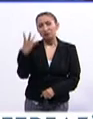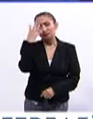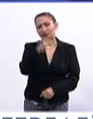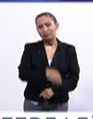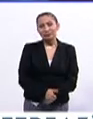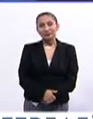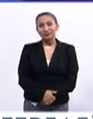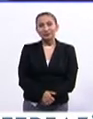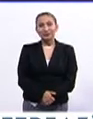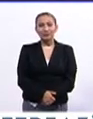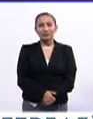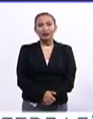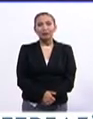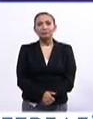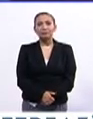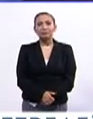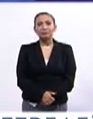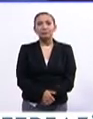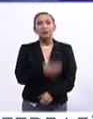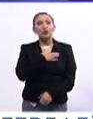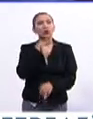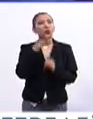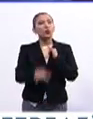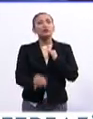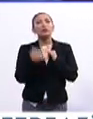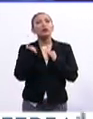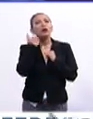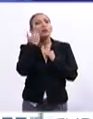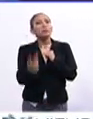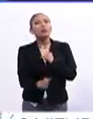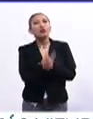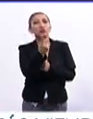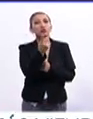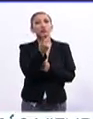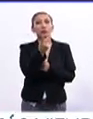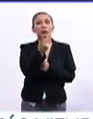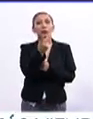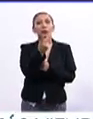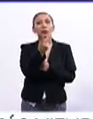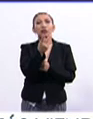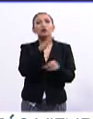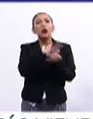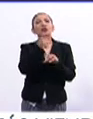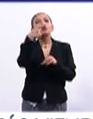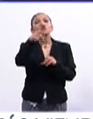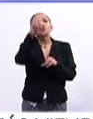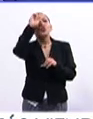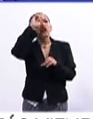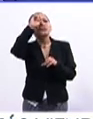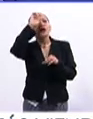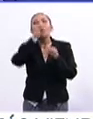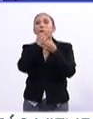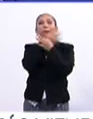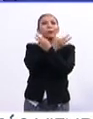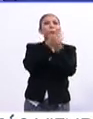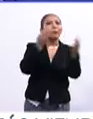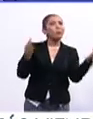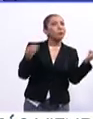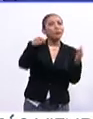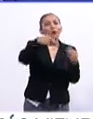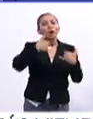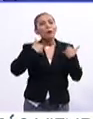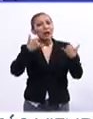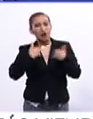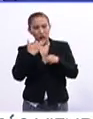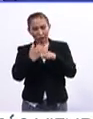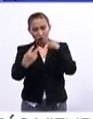bonito. Claro. Bueno, pues finalmente nos gustaría preguntarte cuál es el mensaje que les darías a los